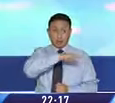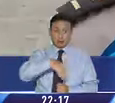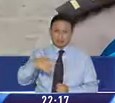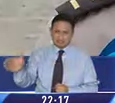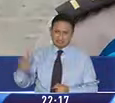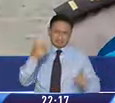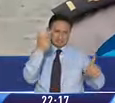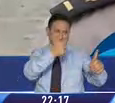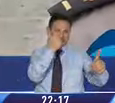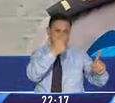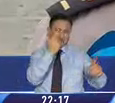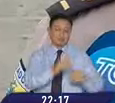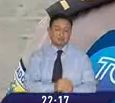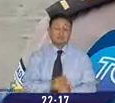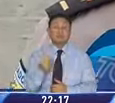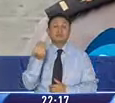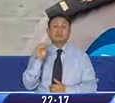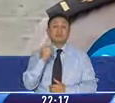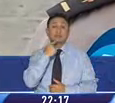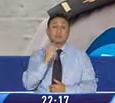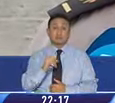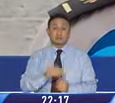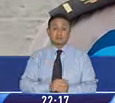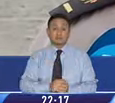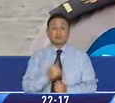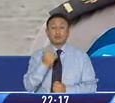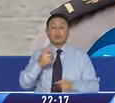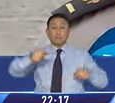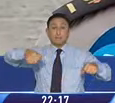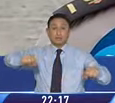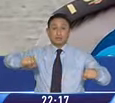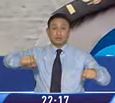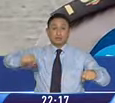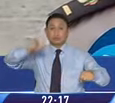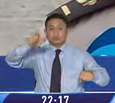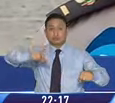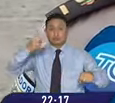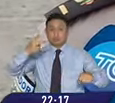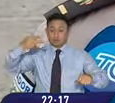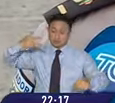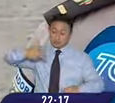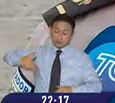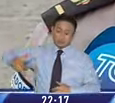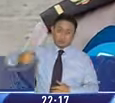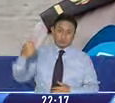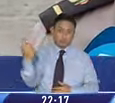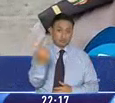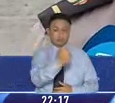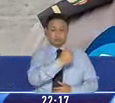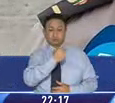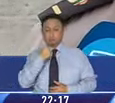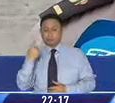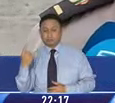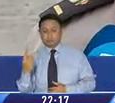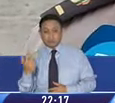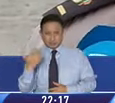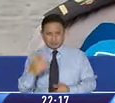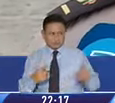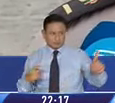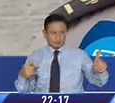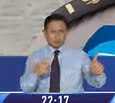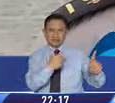alumnos. Los chicos indican de que han visto que una moto ingresa con 2 personas, se da una vuelta y ubican a la persona y